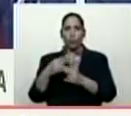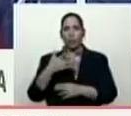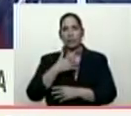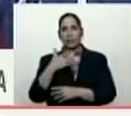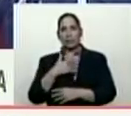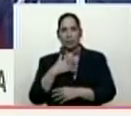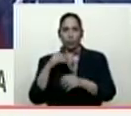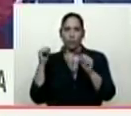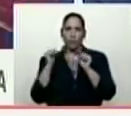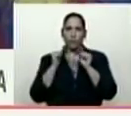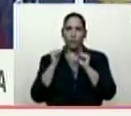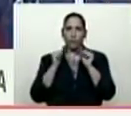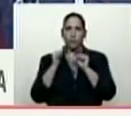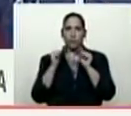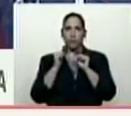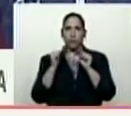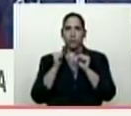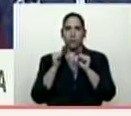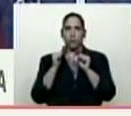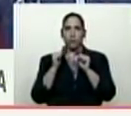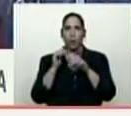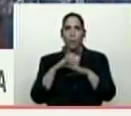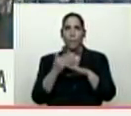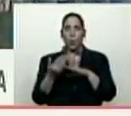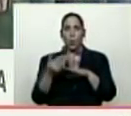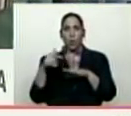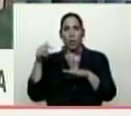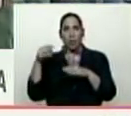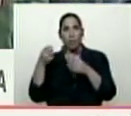frío. Porque muchos eran de aquí, llaneros